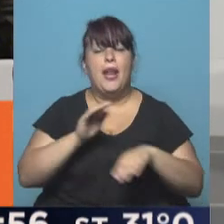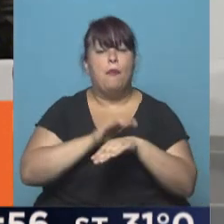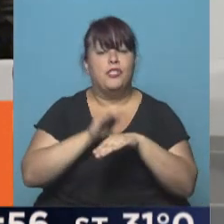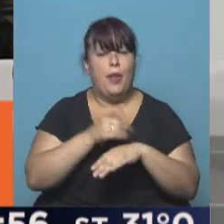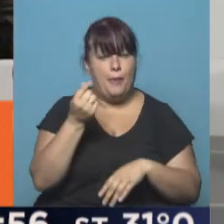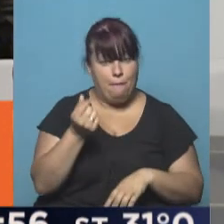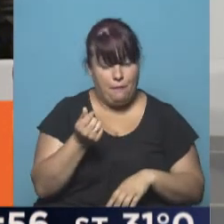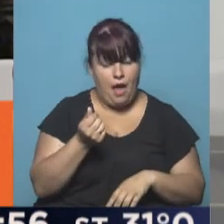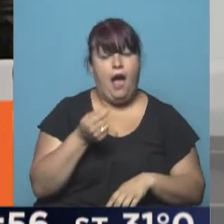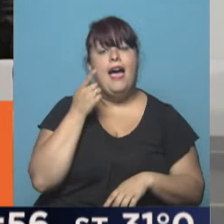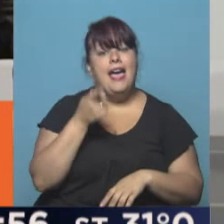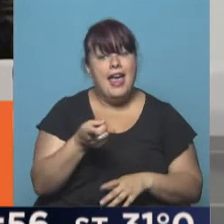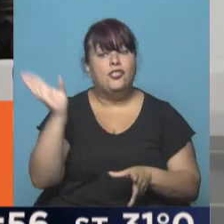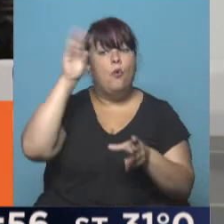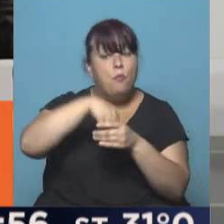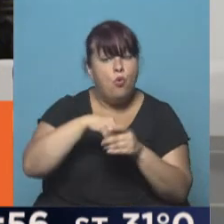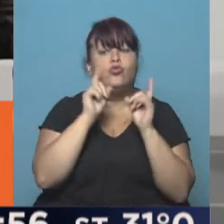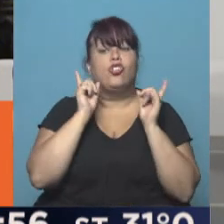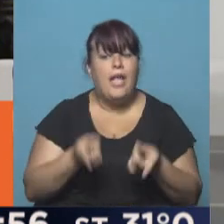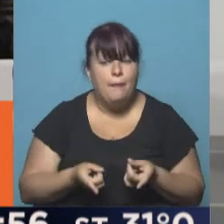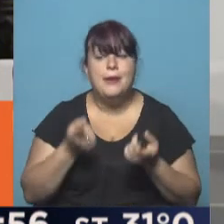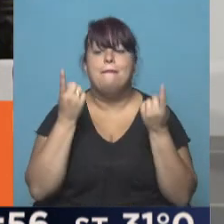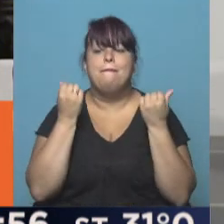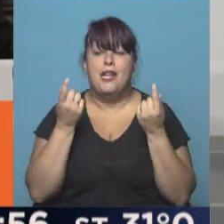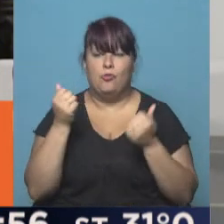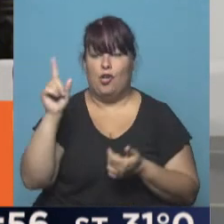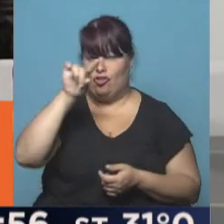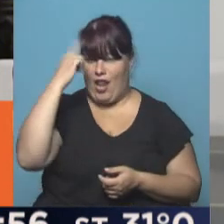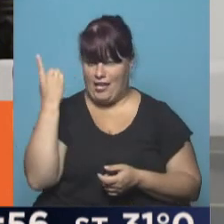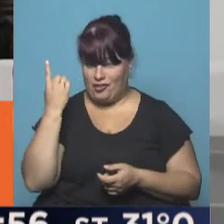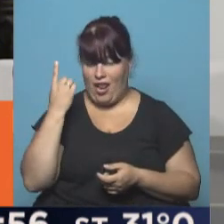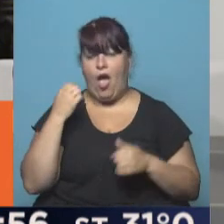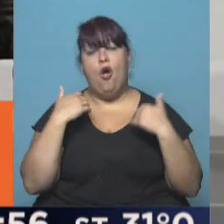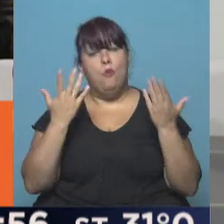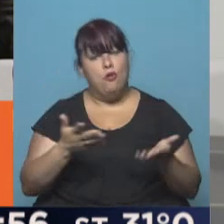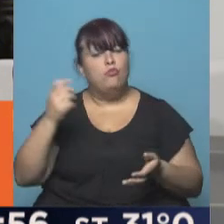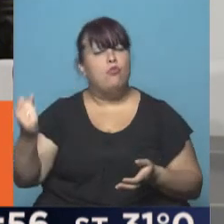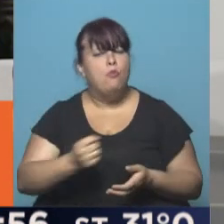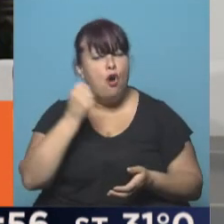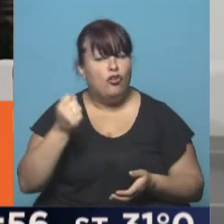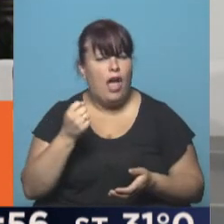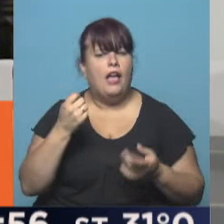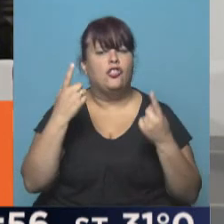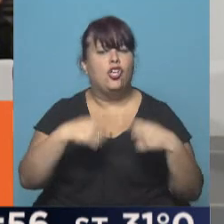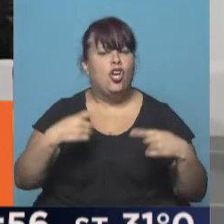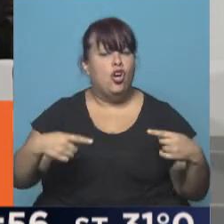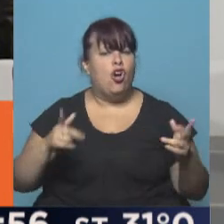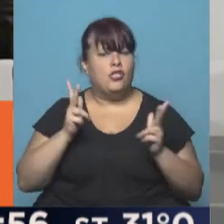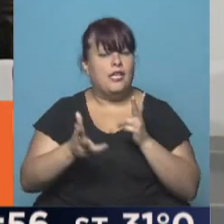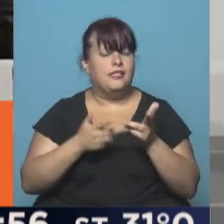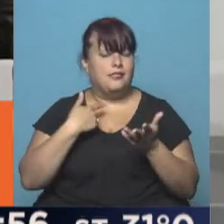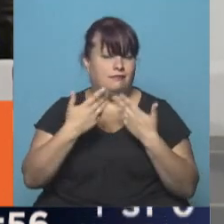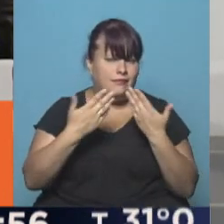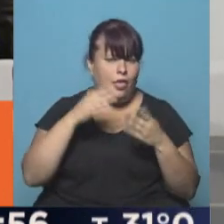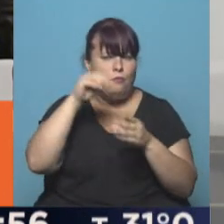Fiscal, y esto fue incluido también en el presupuesto de la Nación. Por eso tan importante todas las cosas que discutimos e